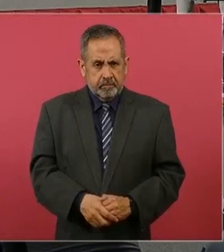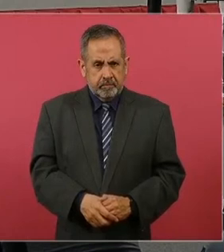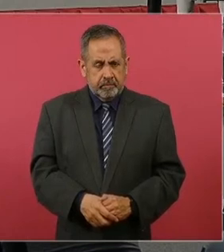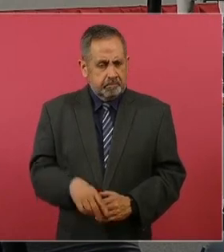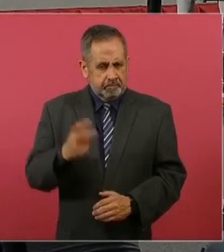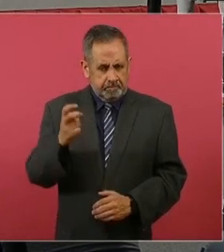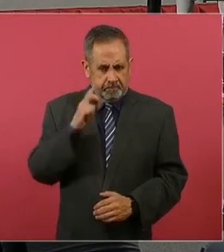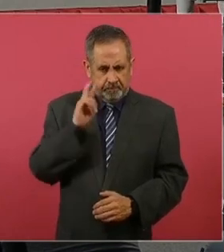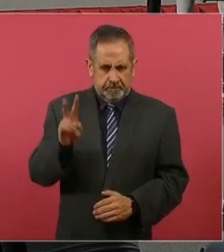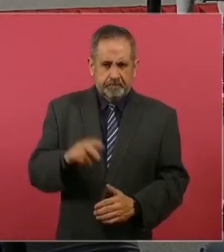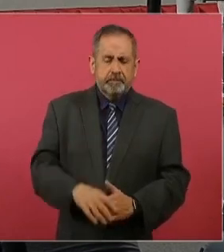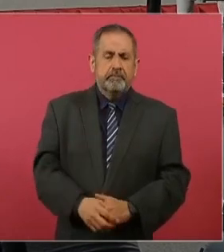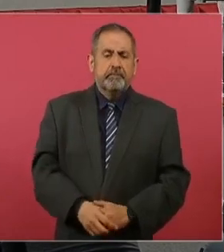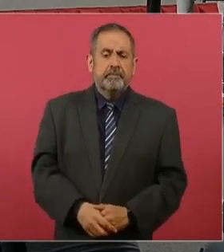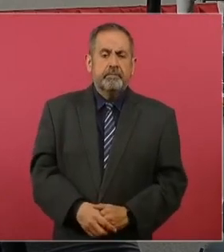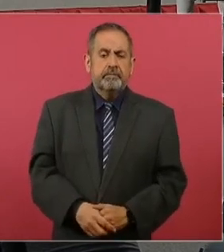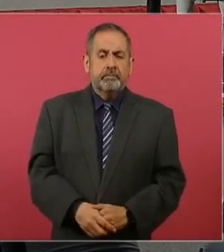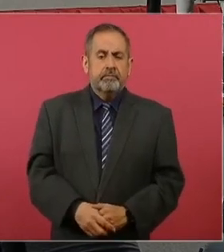Eso.